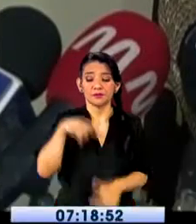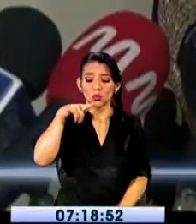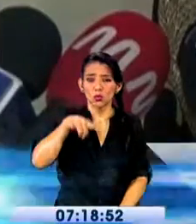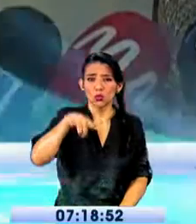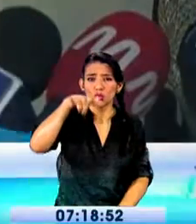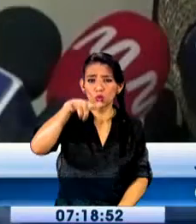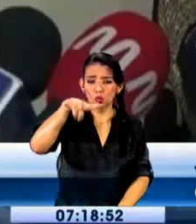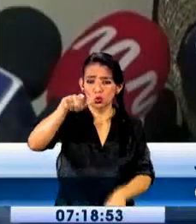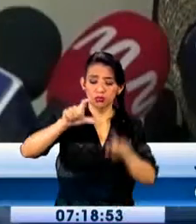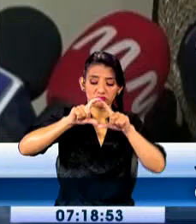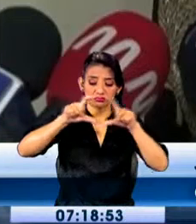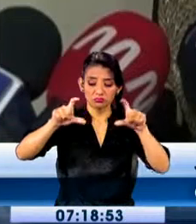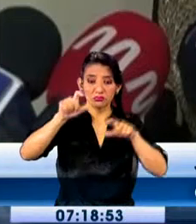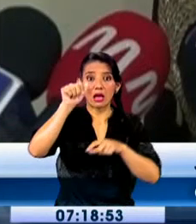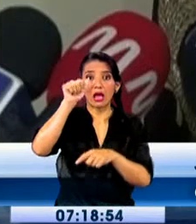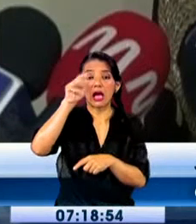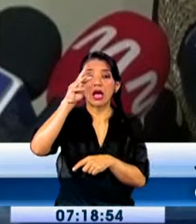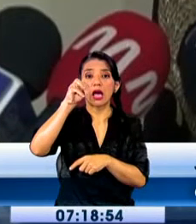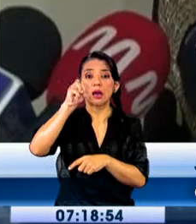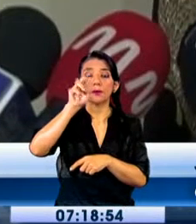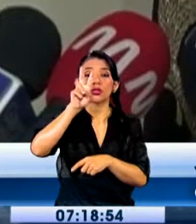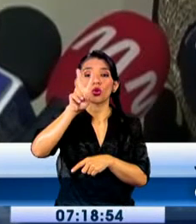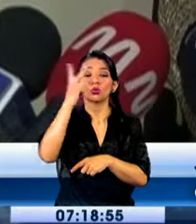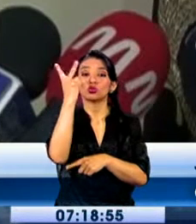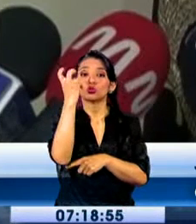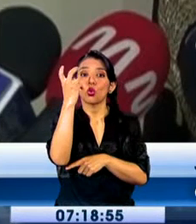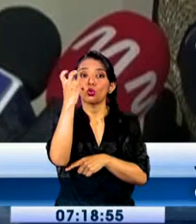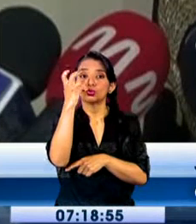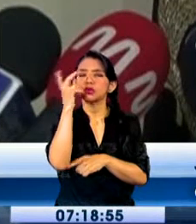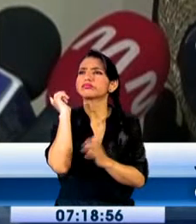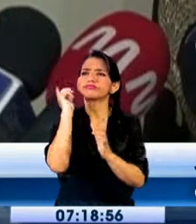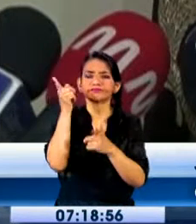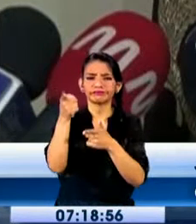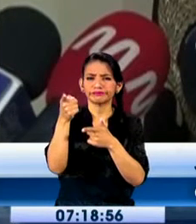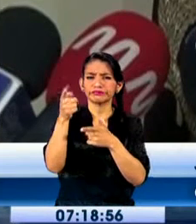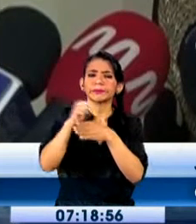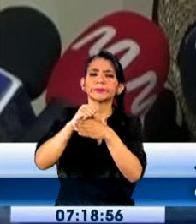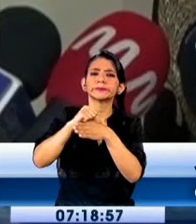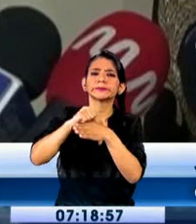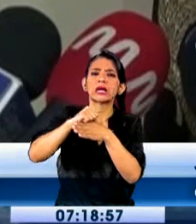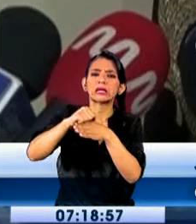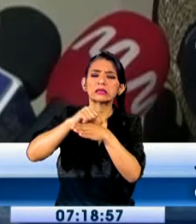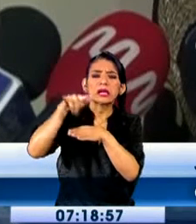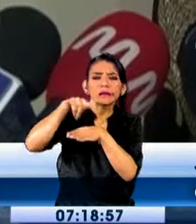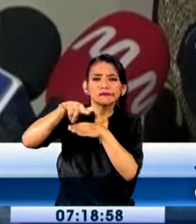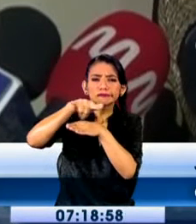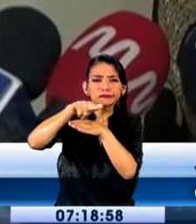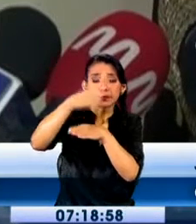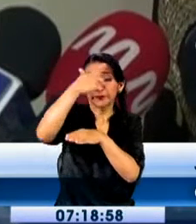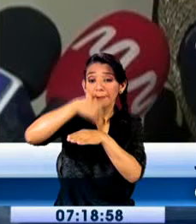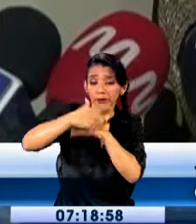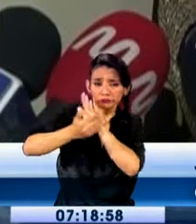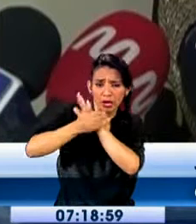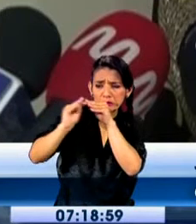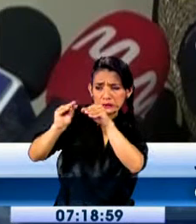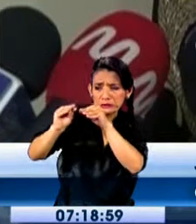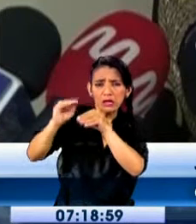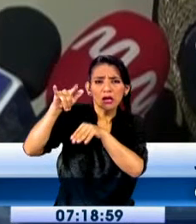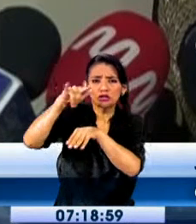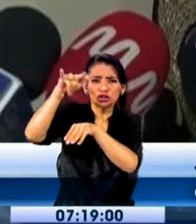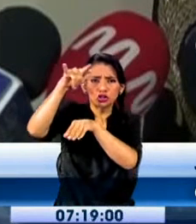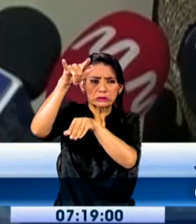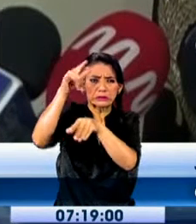matrícula AN212, mientras cumplía un vuelo de instrucción en la formación de un instructor, sufrió